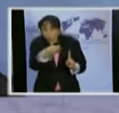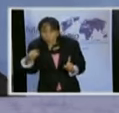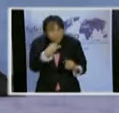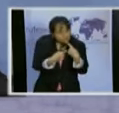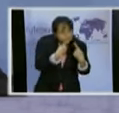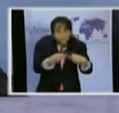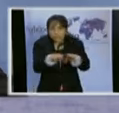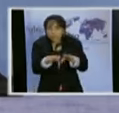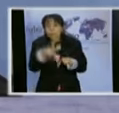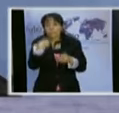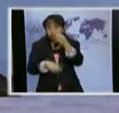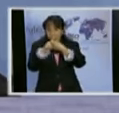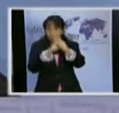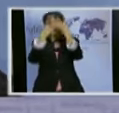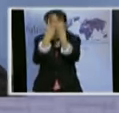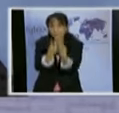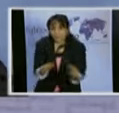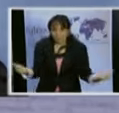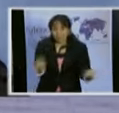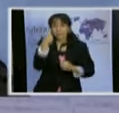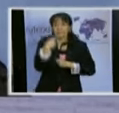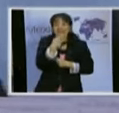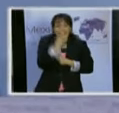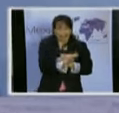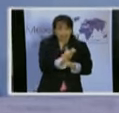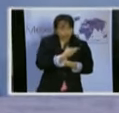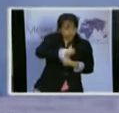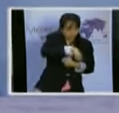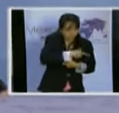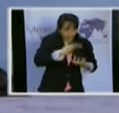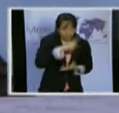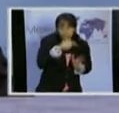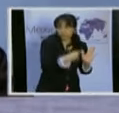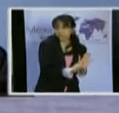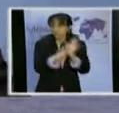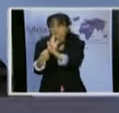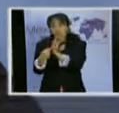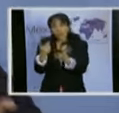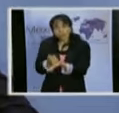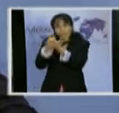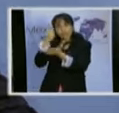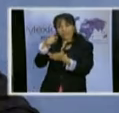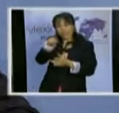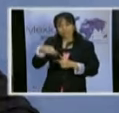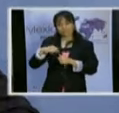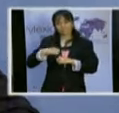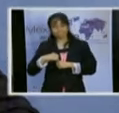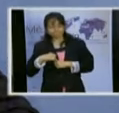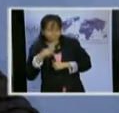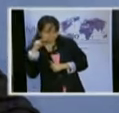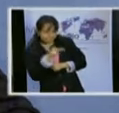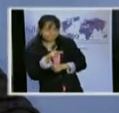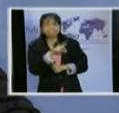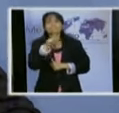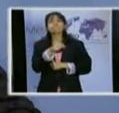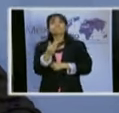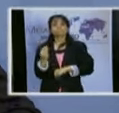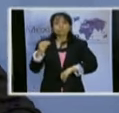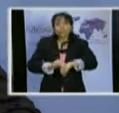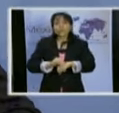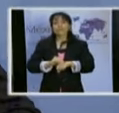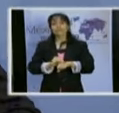vez hacer propuestas e incidir en las políticas públicas. Nuestra red es una red global, Coalición Internacional para el Hábitat, ese